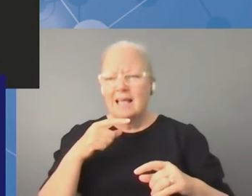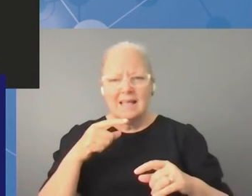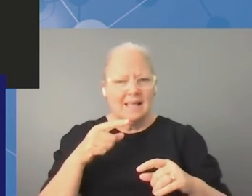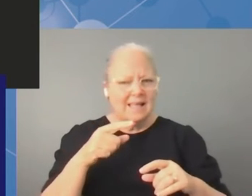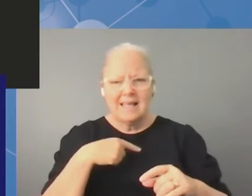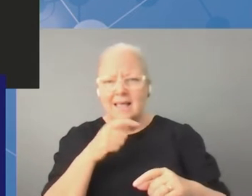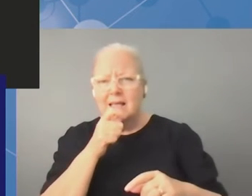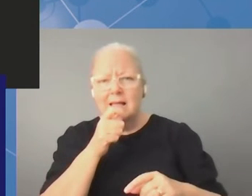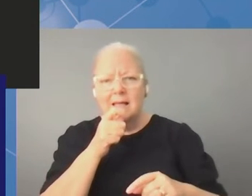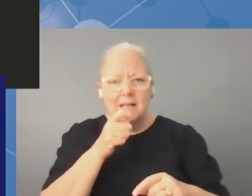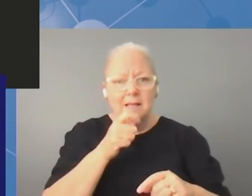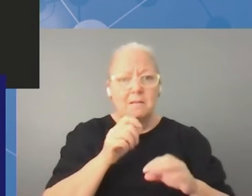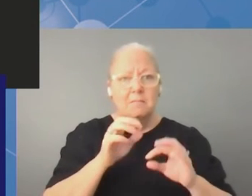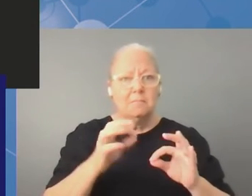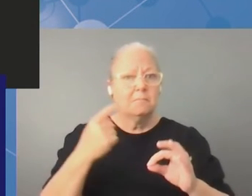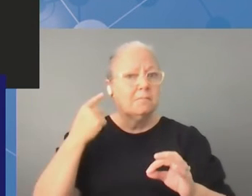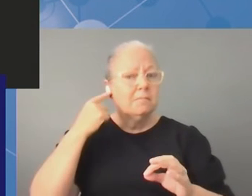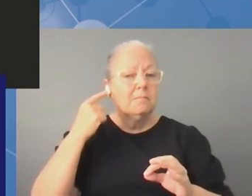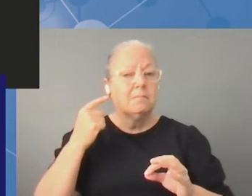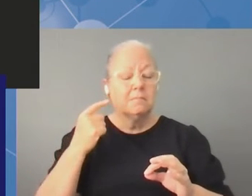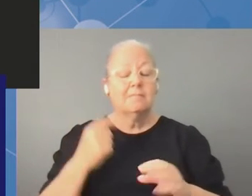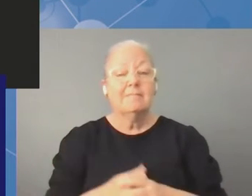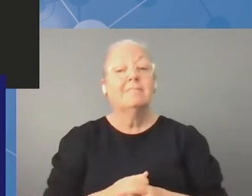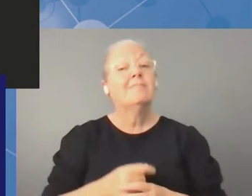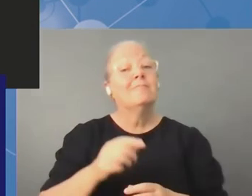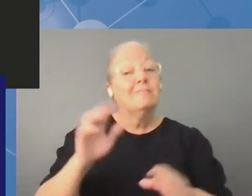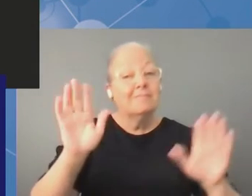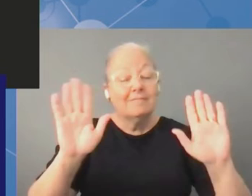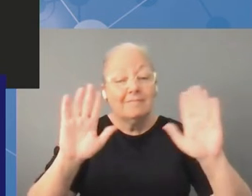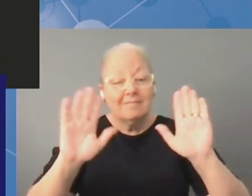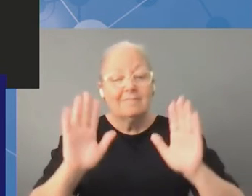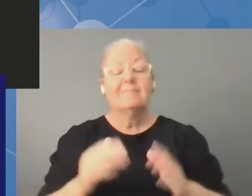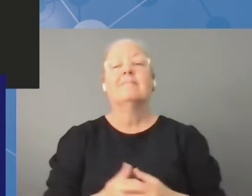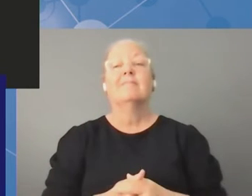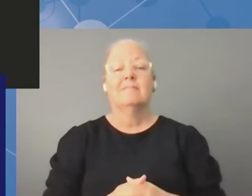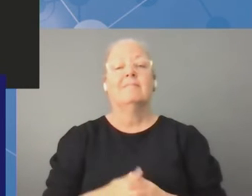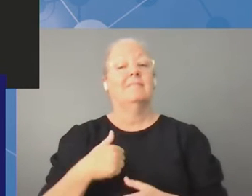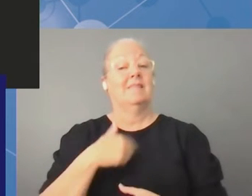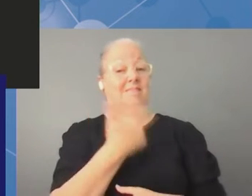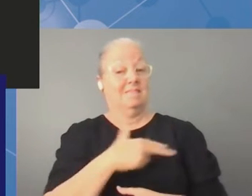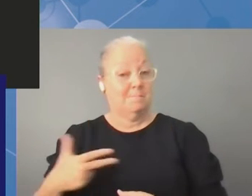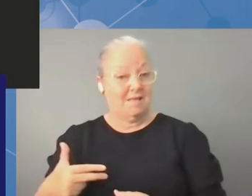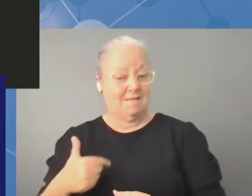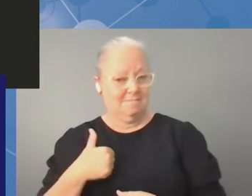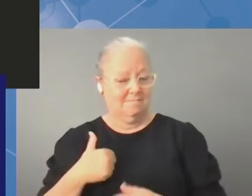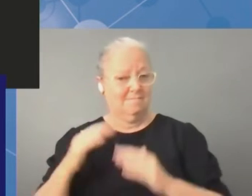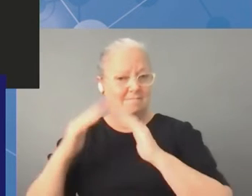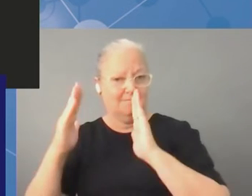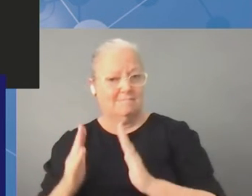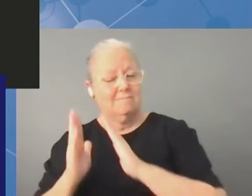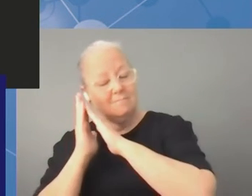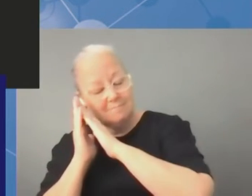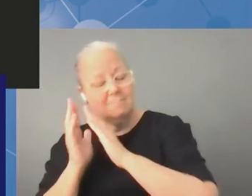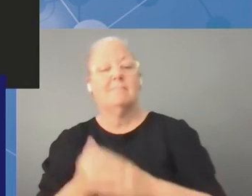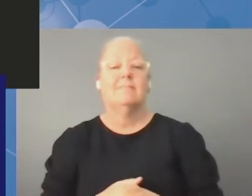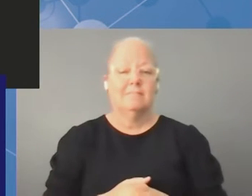Vamos a Myanmar. Buenas tardes. He tenido un problema con el micrófono, pero ya lo he